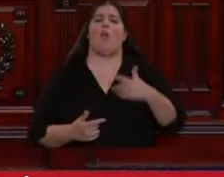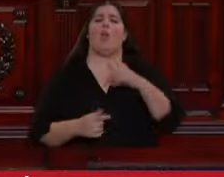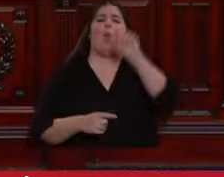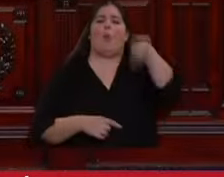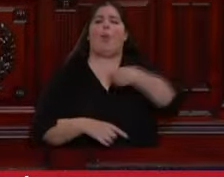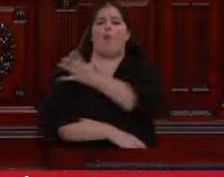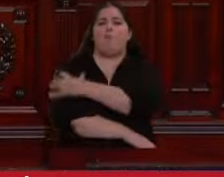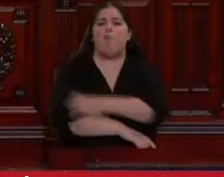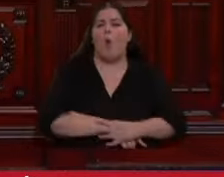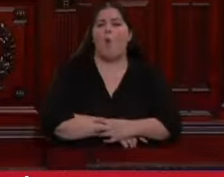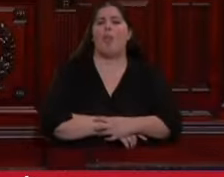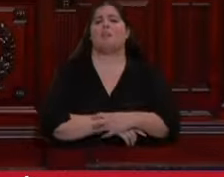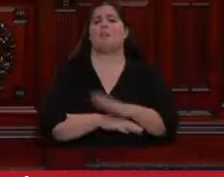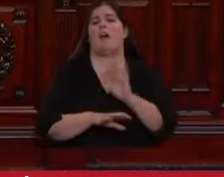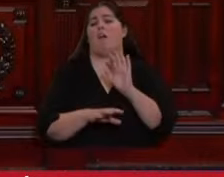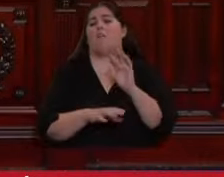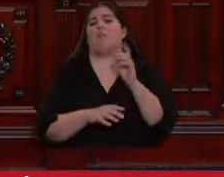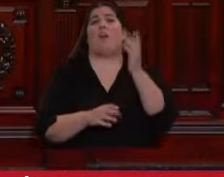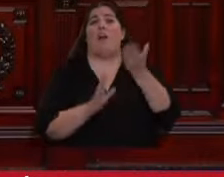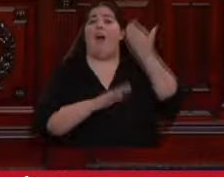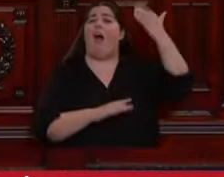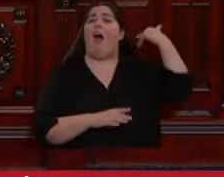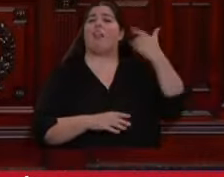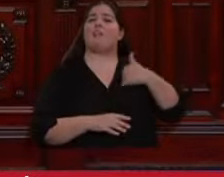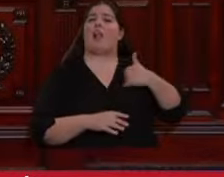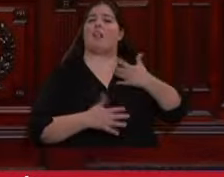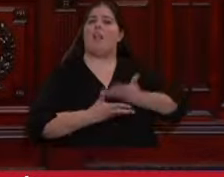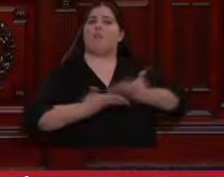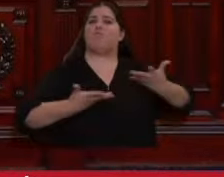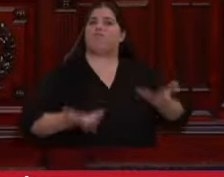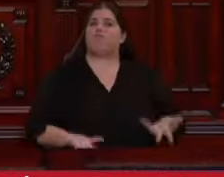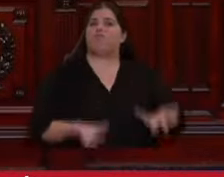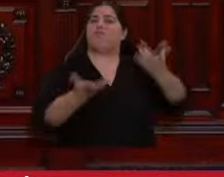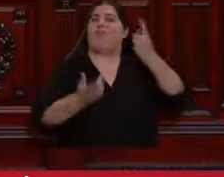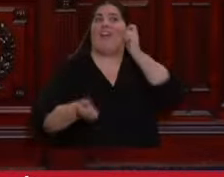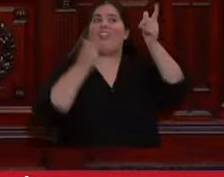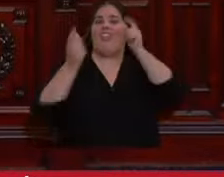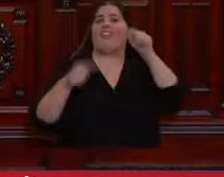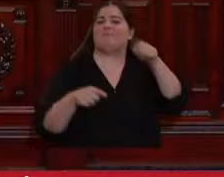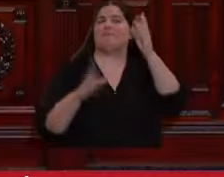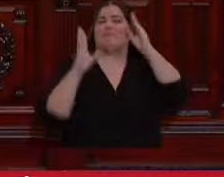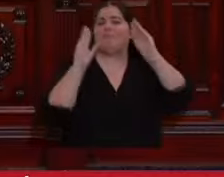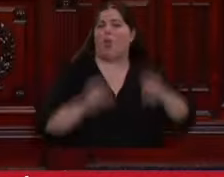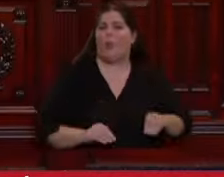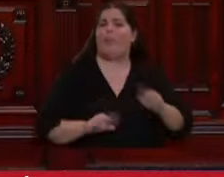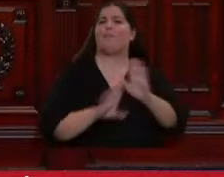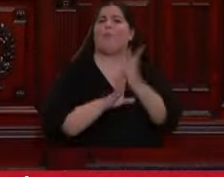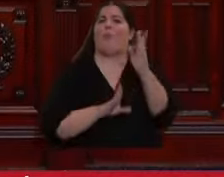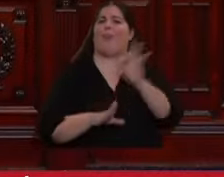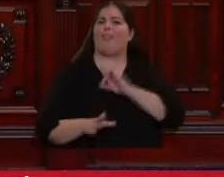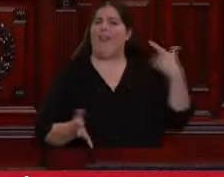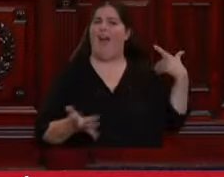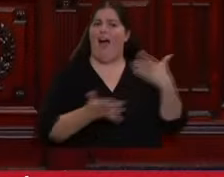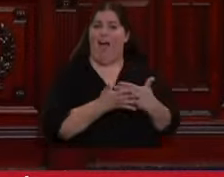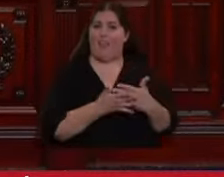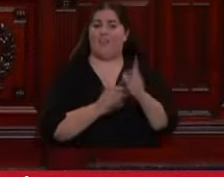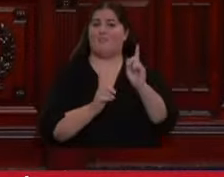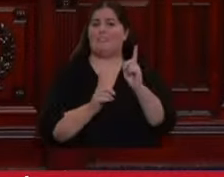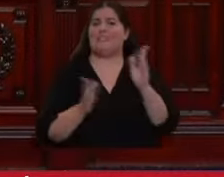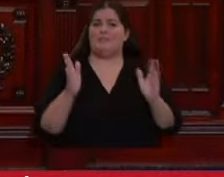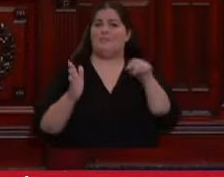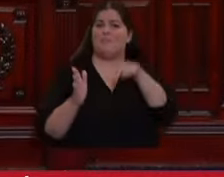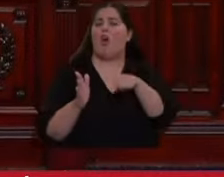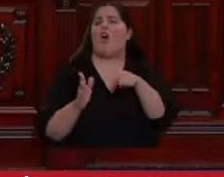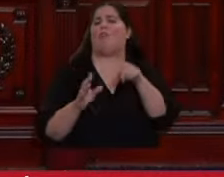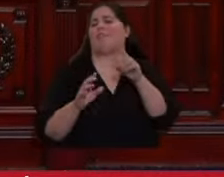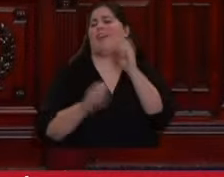quienes tienen bienes en el exterior, quienes también tienen muchos más bienes que la media aquí y que tienen más ingresos, puedan pagar por única